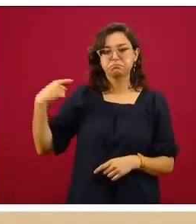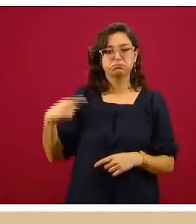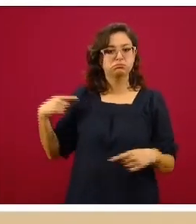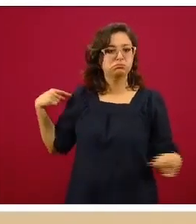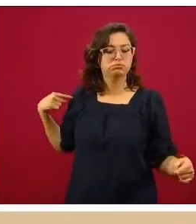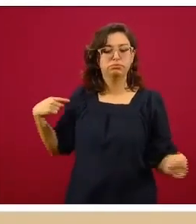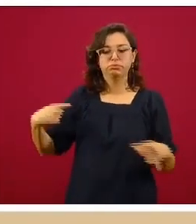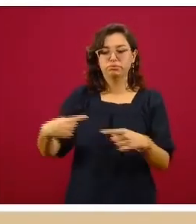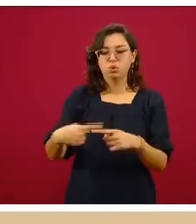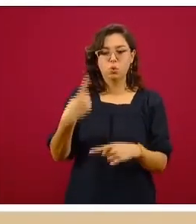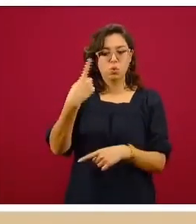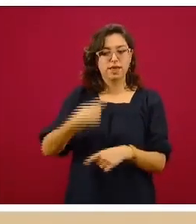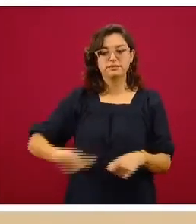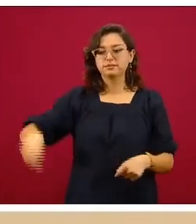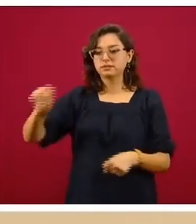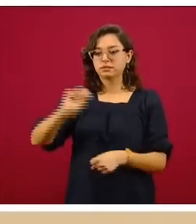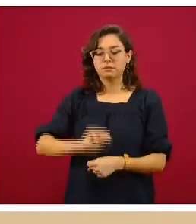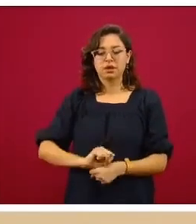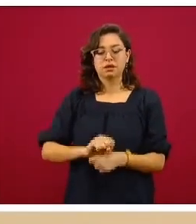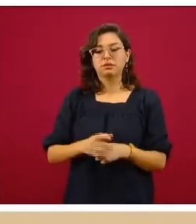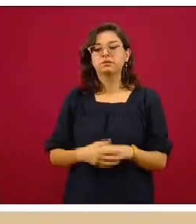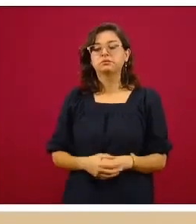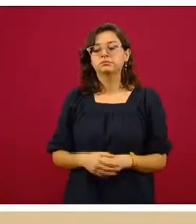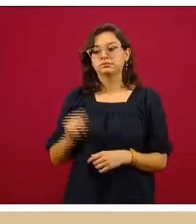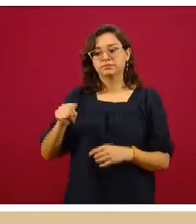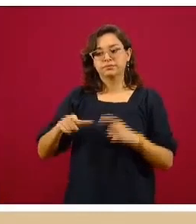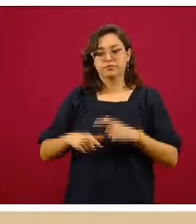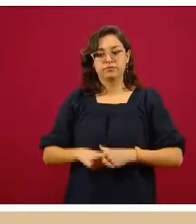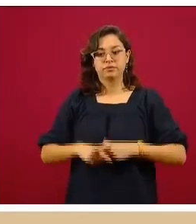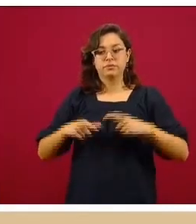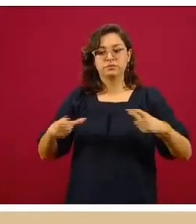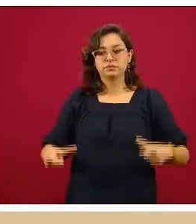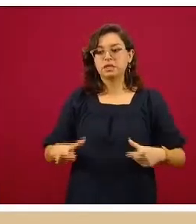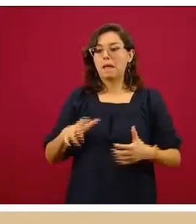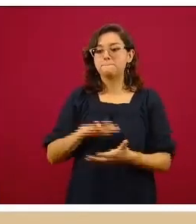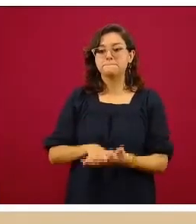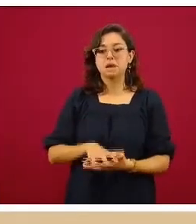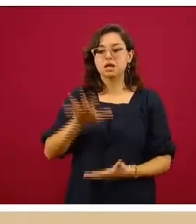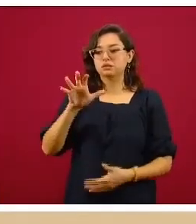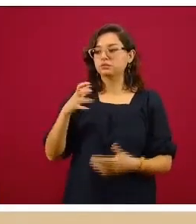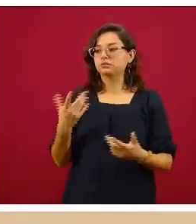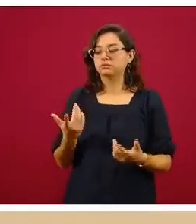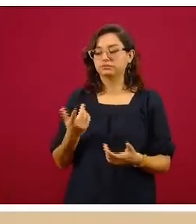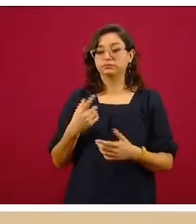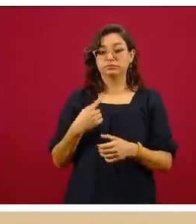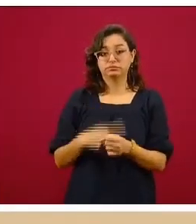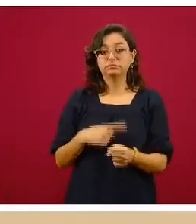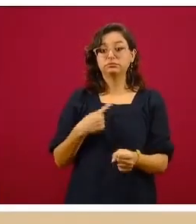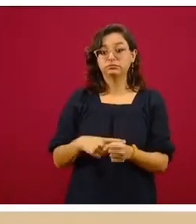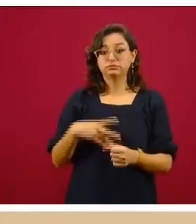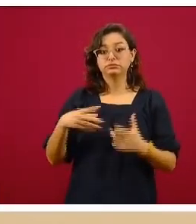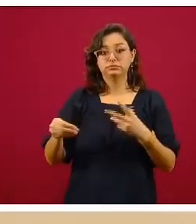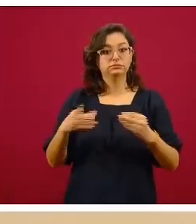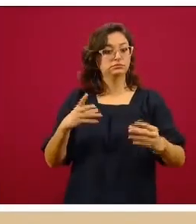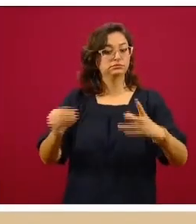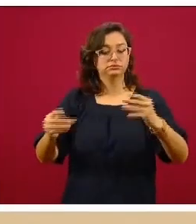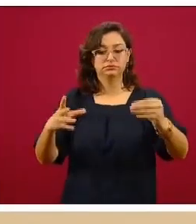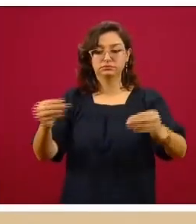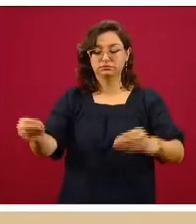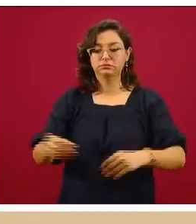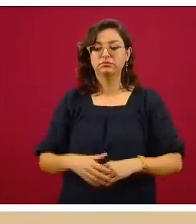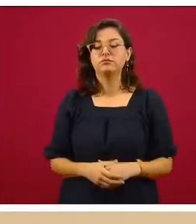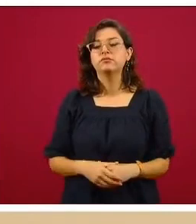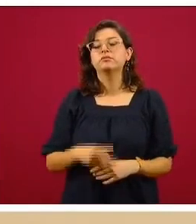la última semana y que ha sido la semana en la que mayores incrementos en las últimas 24 horas hemos tenido de casos